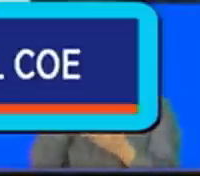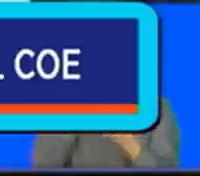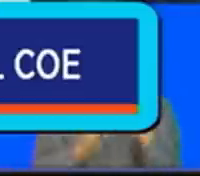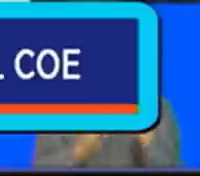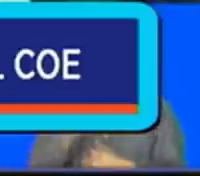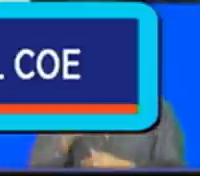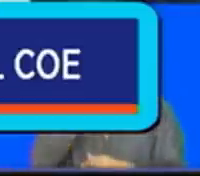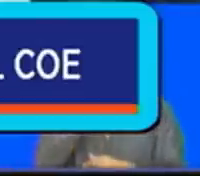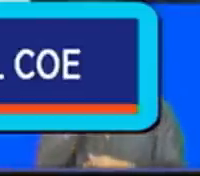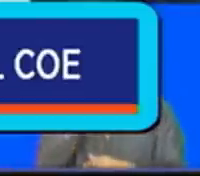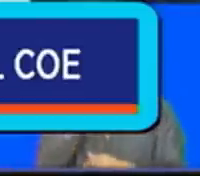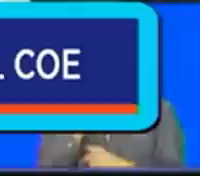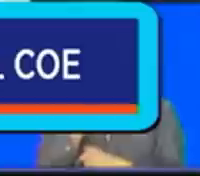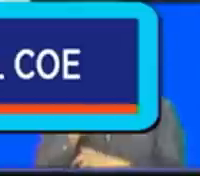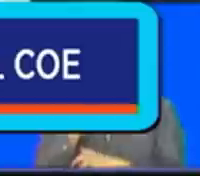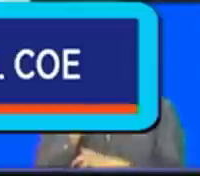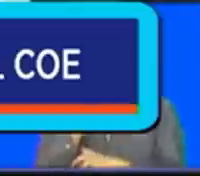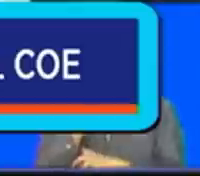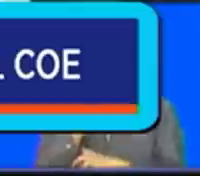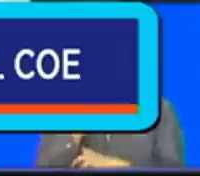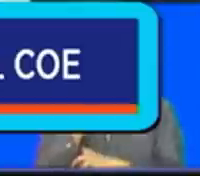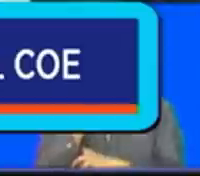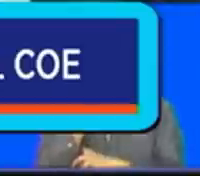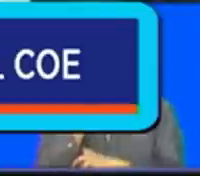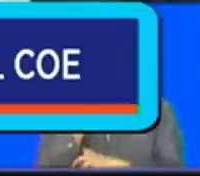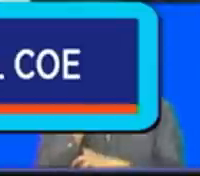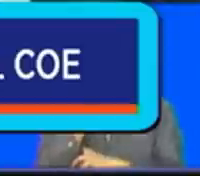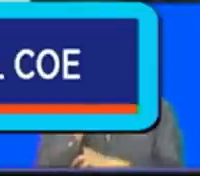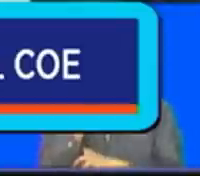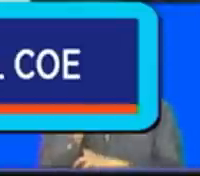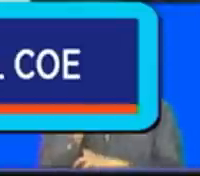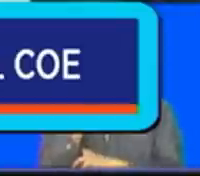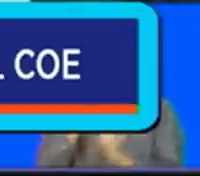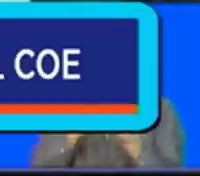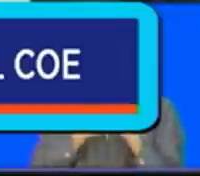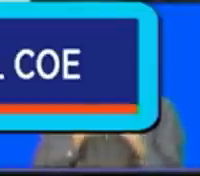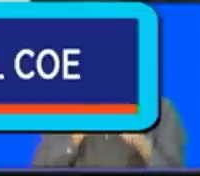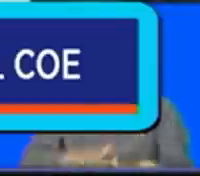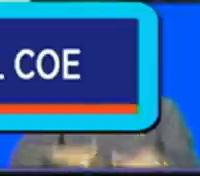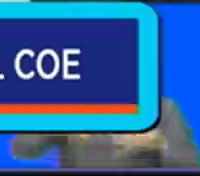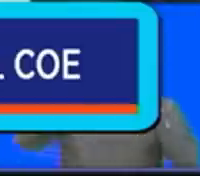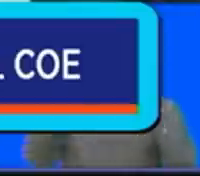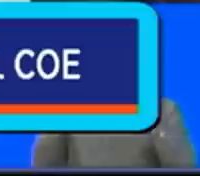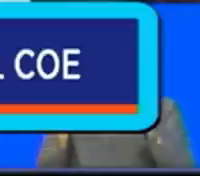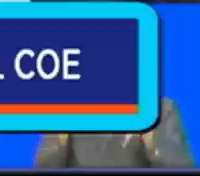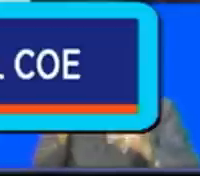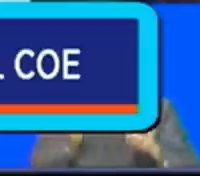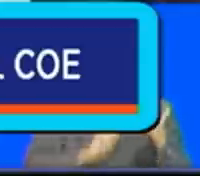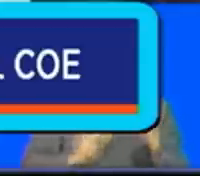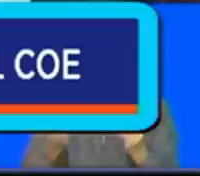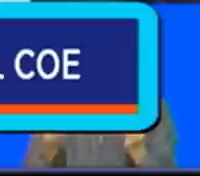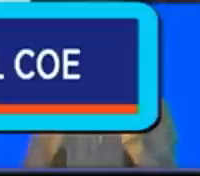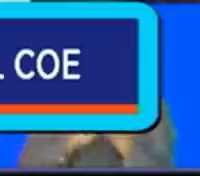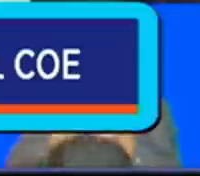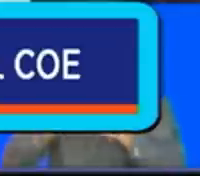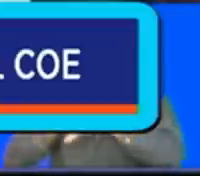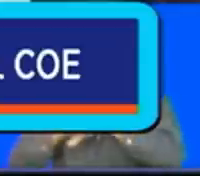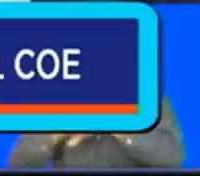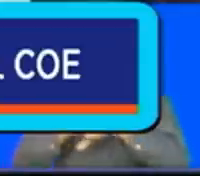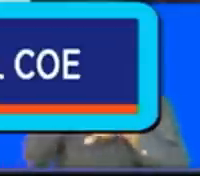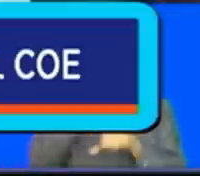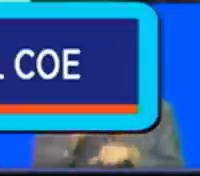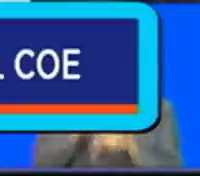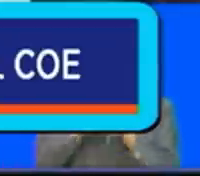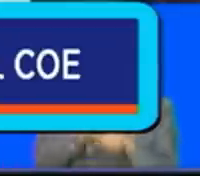300 milímetros. Por lo que le pido nueva vez a la población no descuidarse, acceder